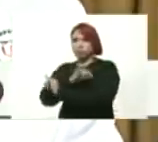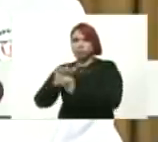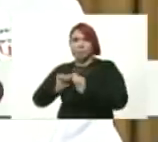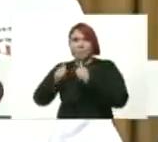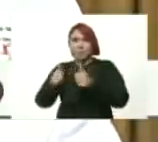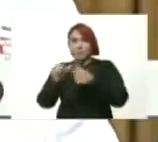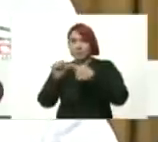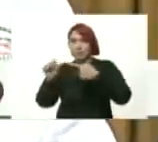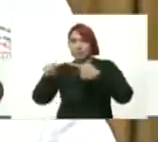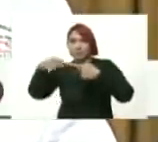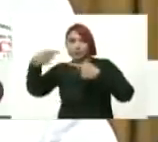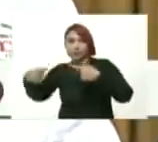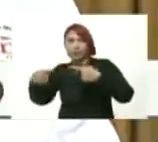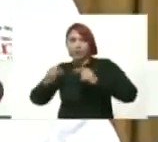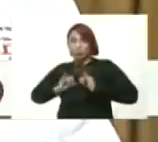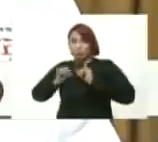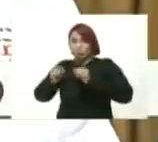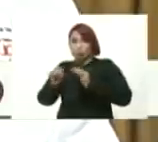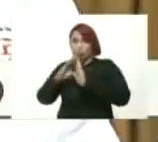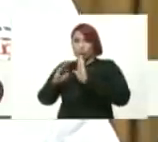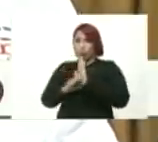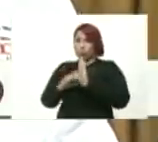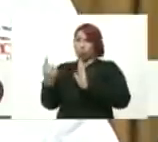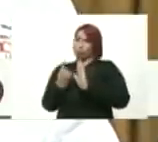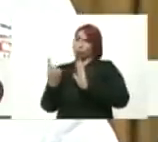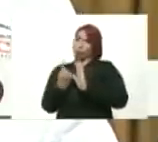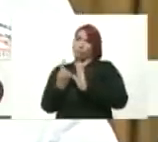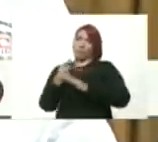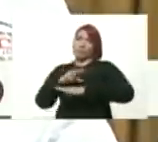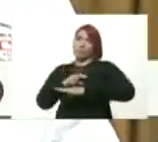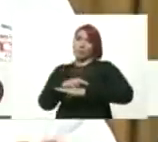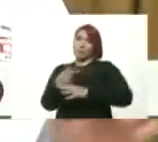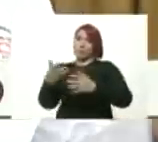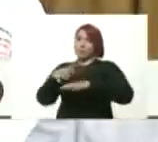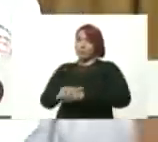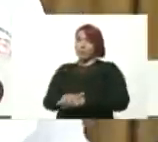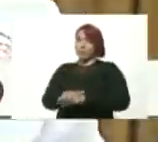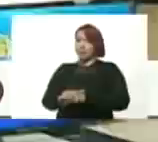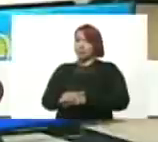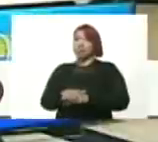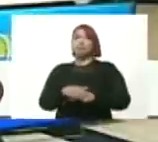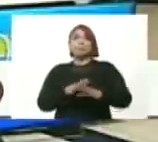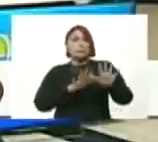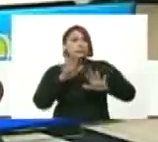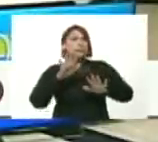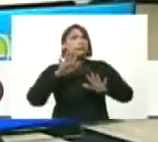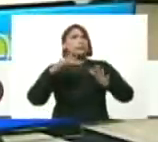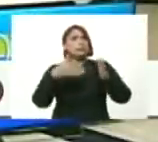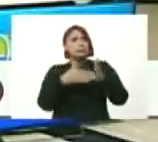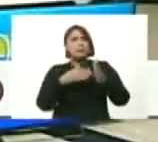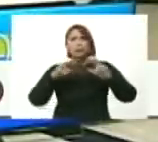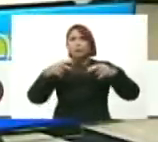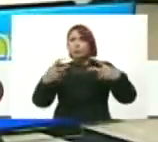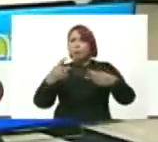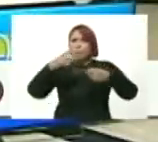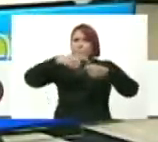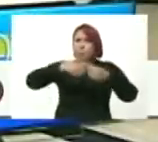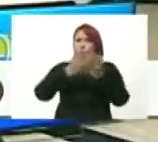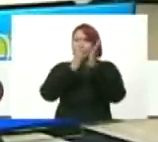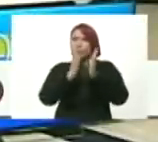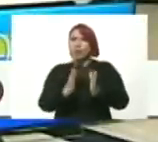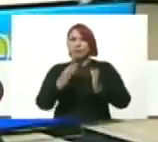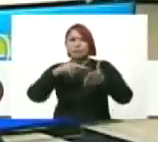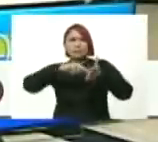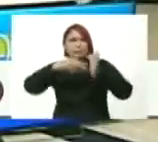semana que viene el cónsul traductor yo solamente para medicina integral comunitario y 215 mil nuevos estudiantes quiere